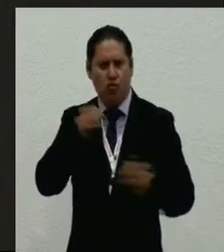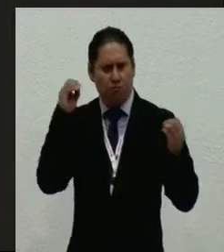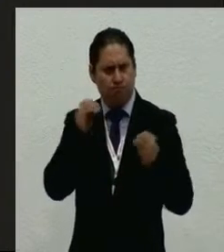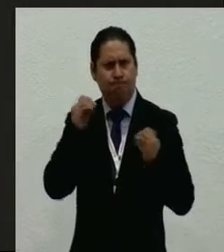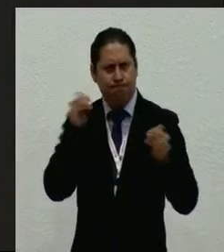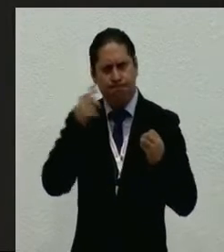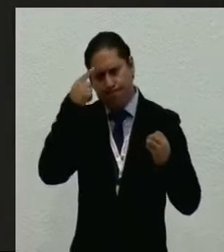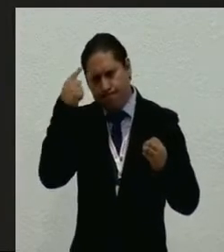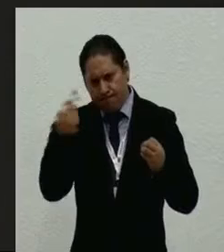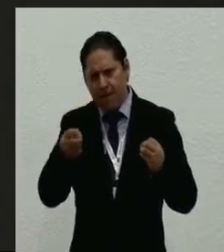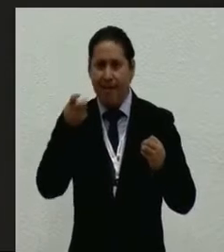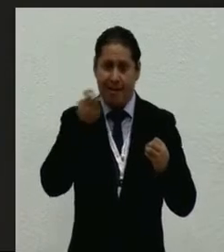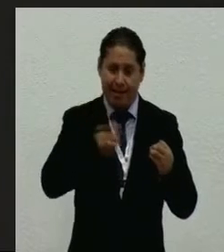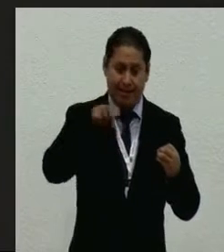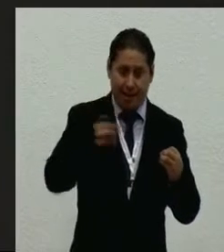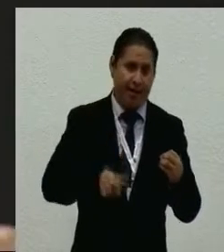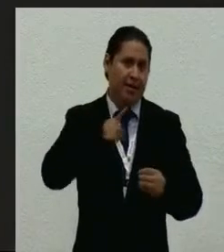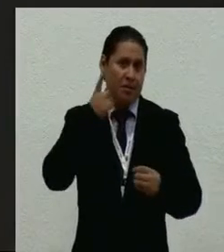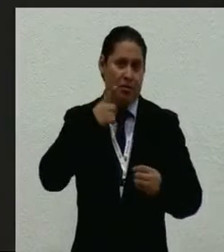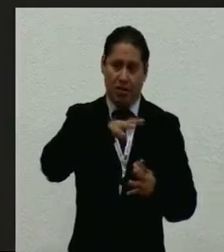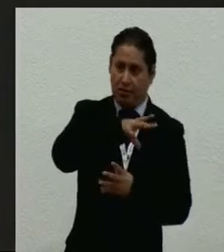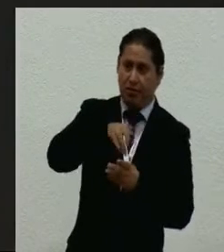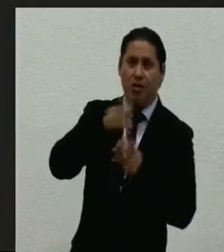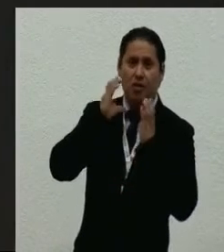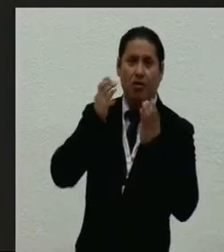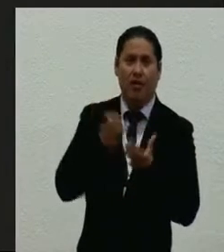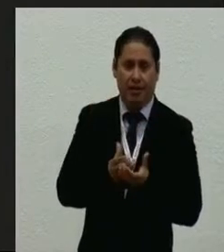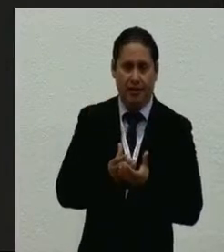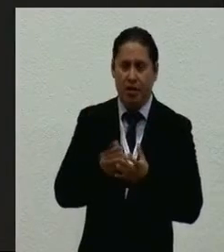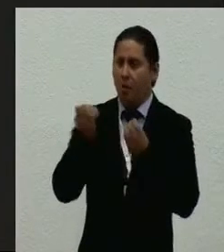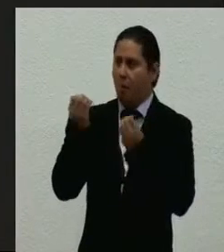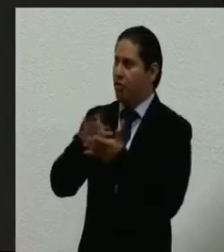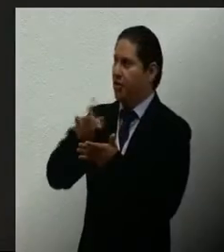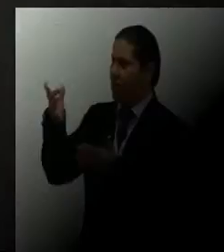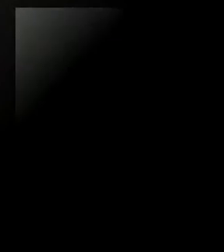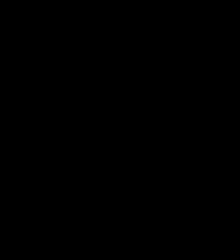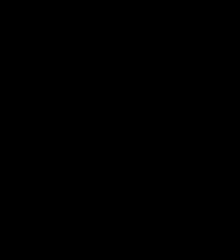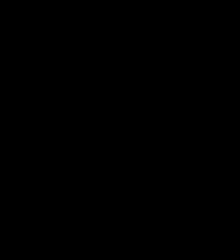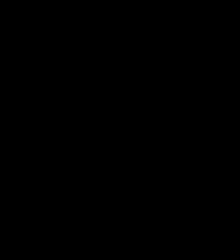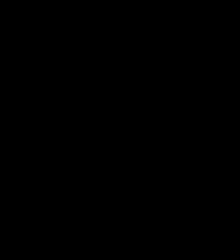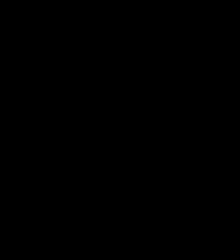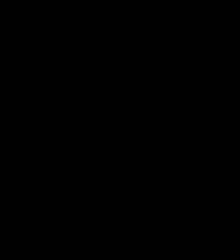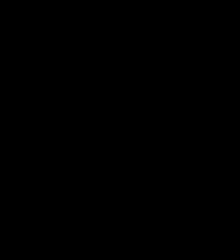porque para eso es esta tribuna pública como lo es el Congreso del Estado. Es cuanto, diputado presidente.